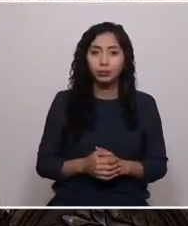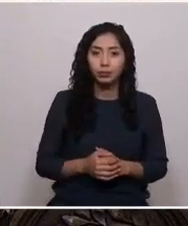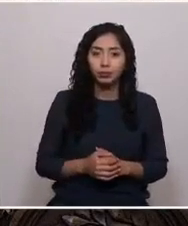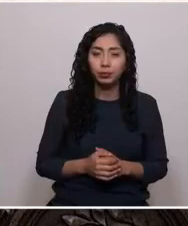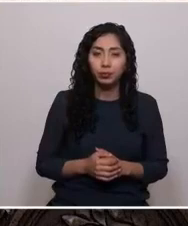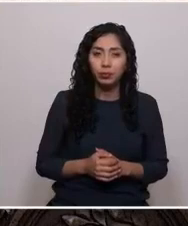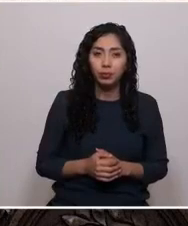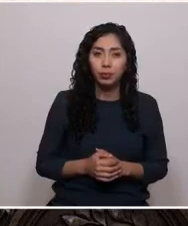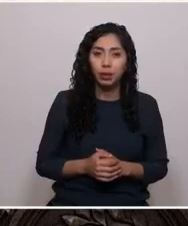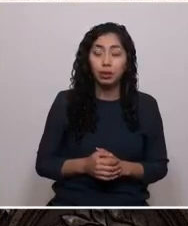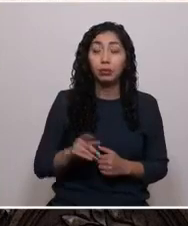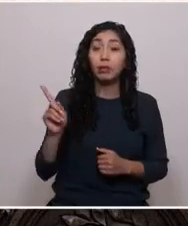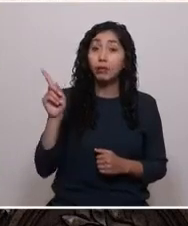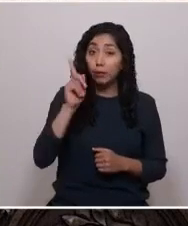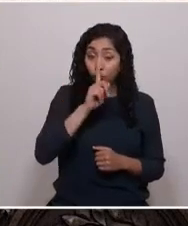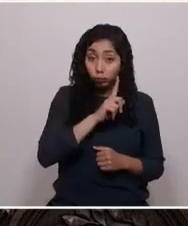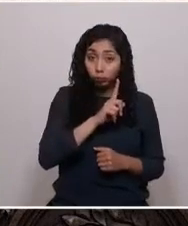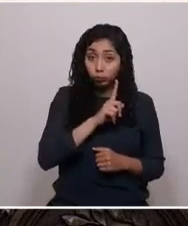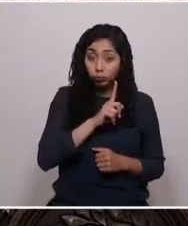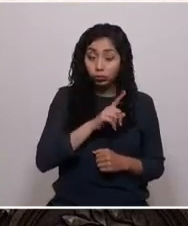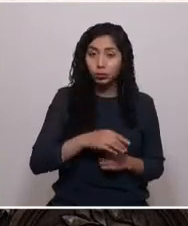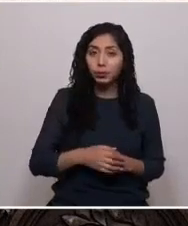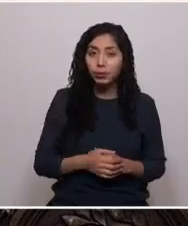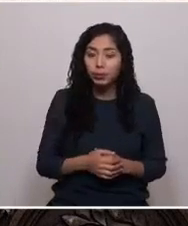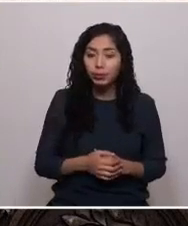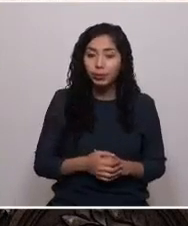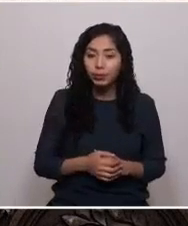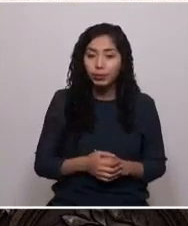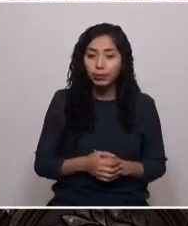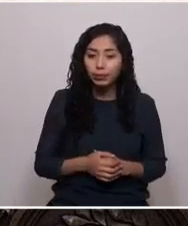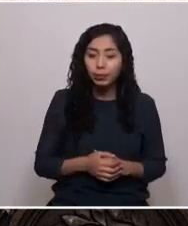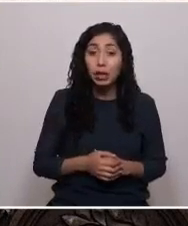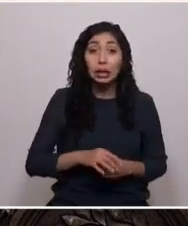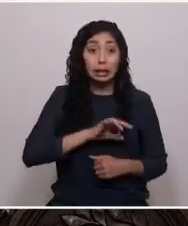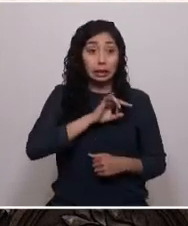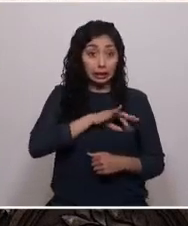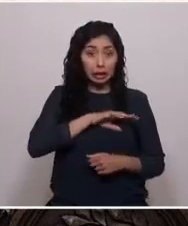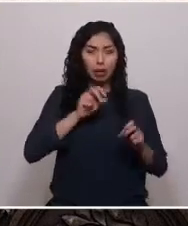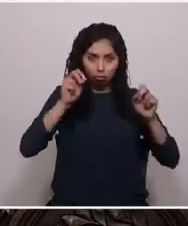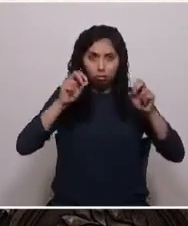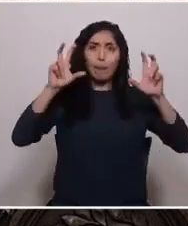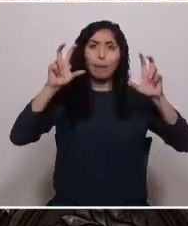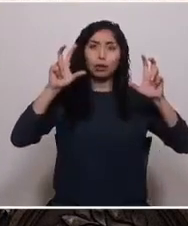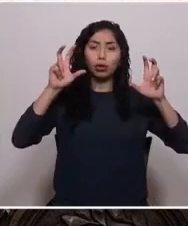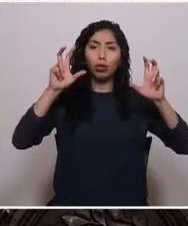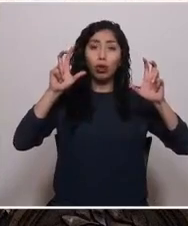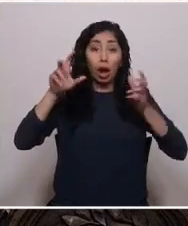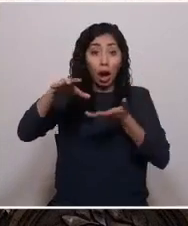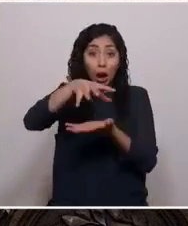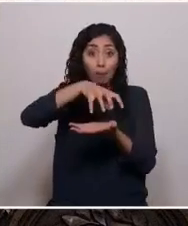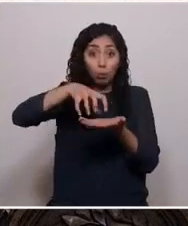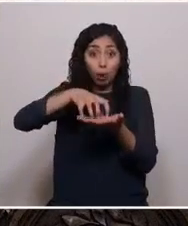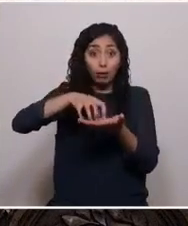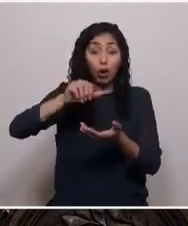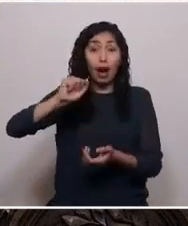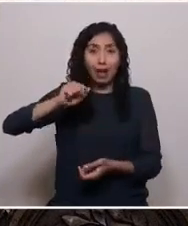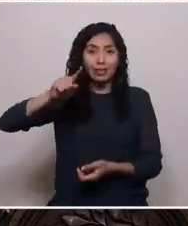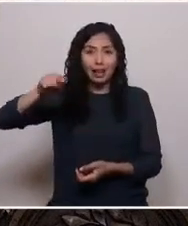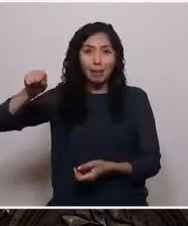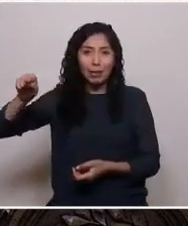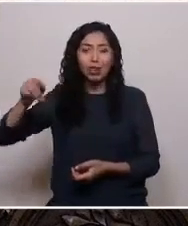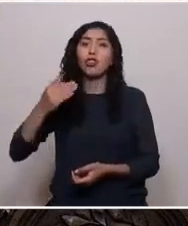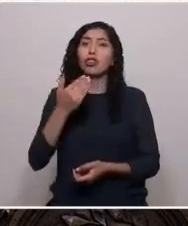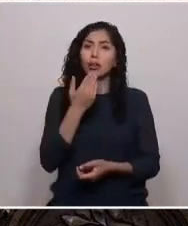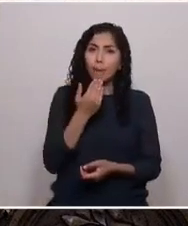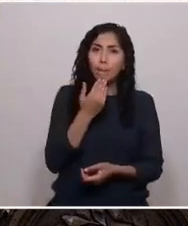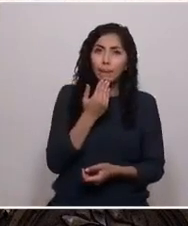Para finalizar, señalamos, Chile despertó. El pueblo atacameño Licanantay también. Desde